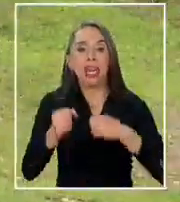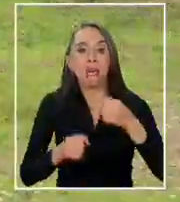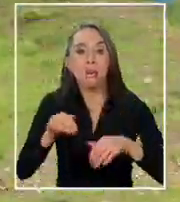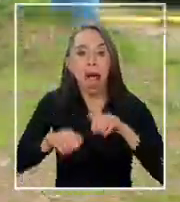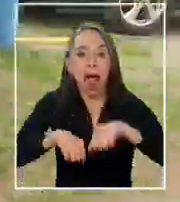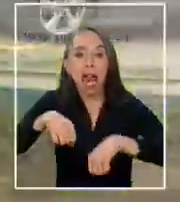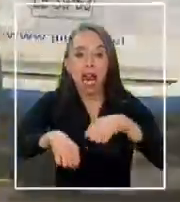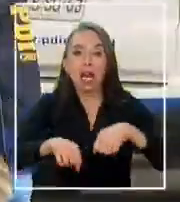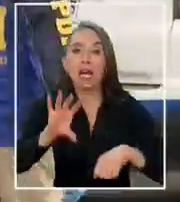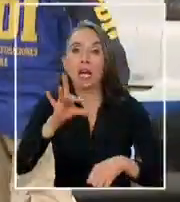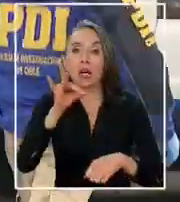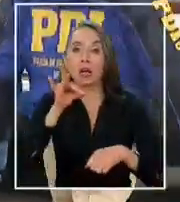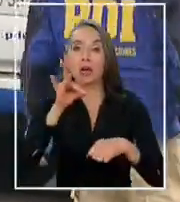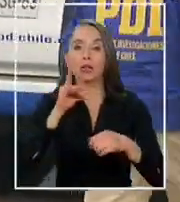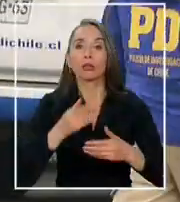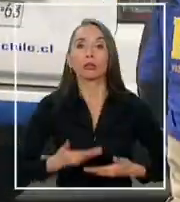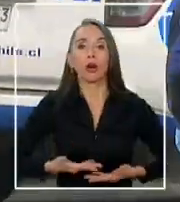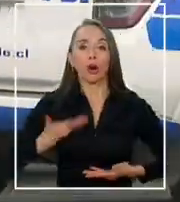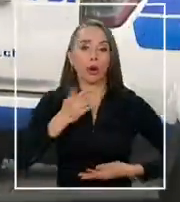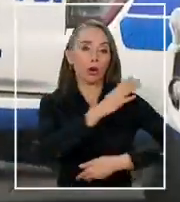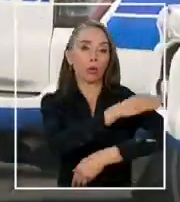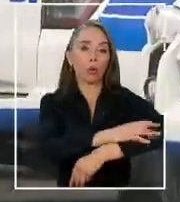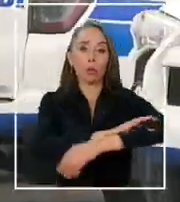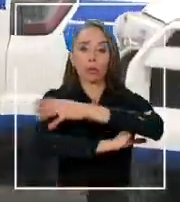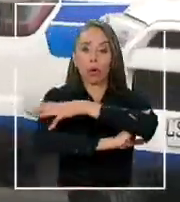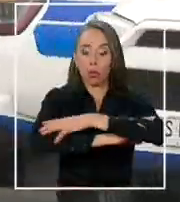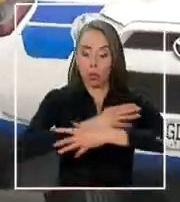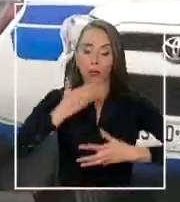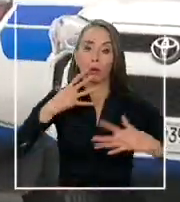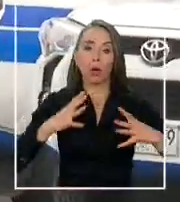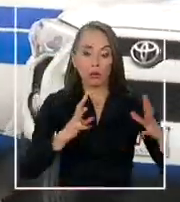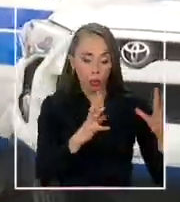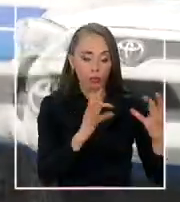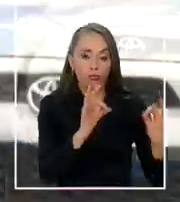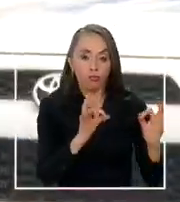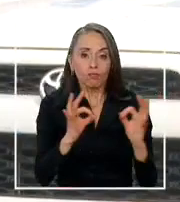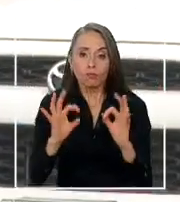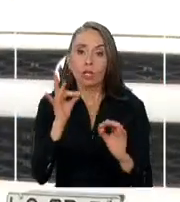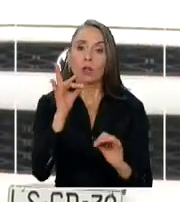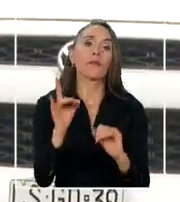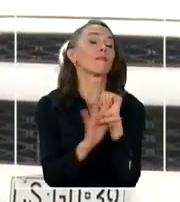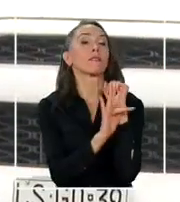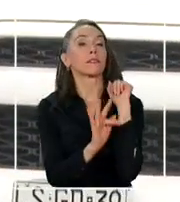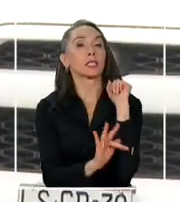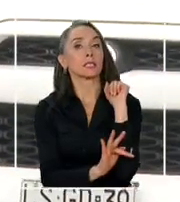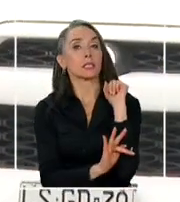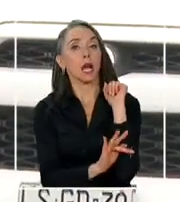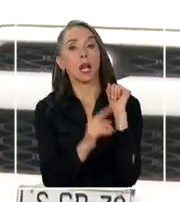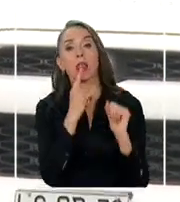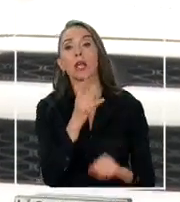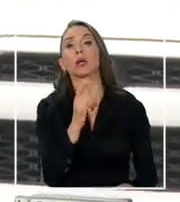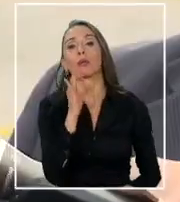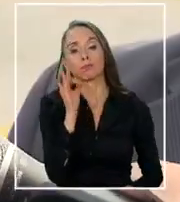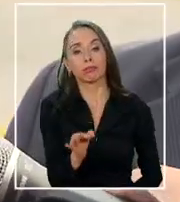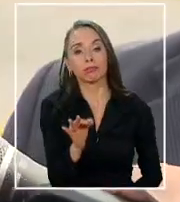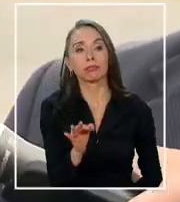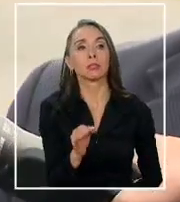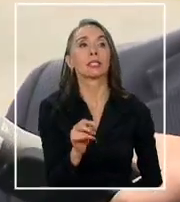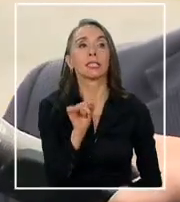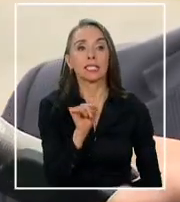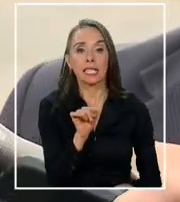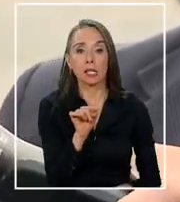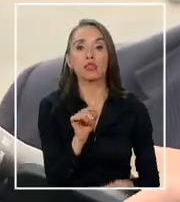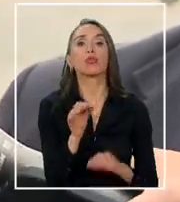Luego, buena parte del resto del cuerpo. Suficiente para permitirle al fiscal ser categórico. Eso